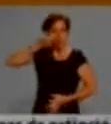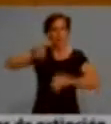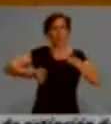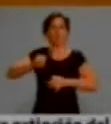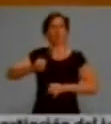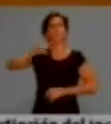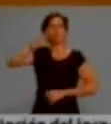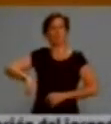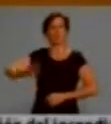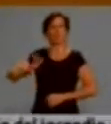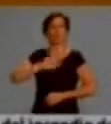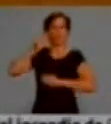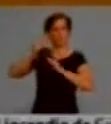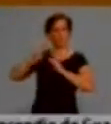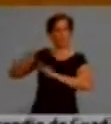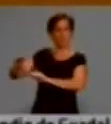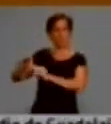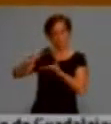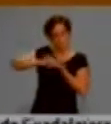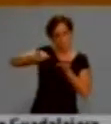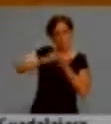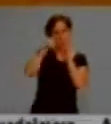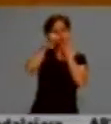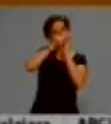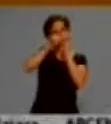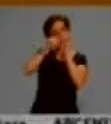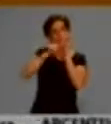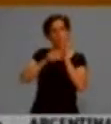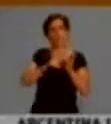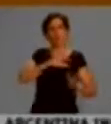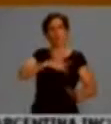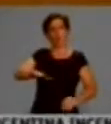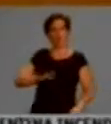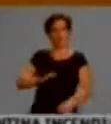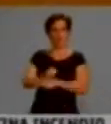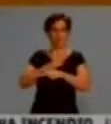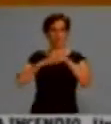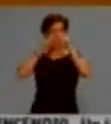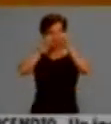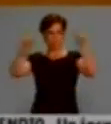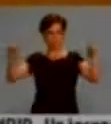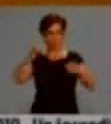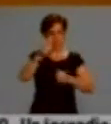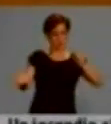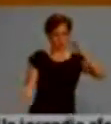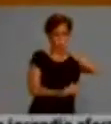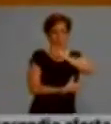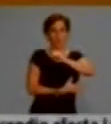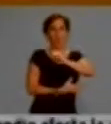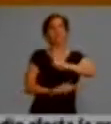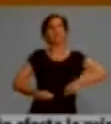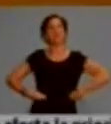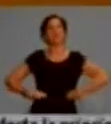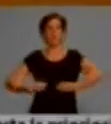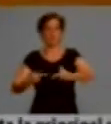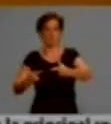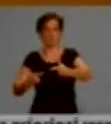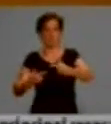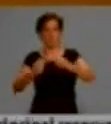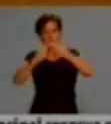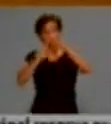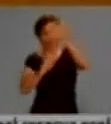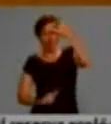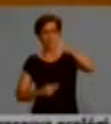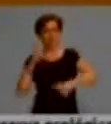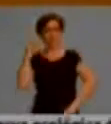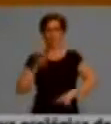apuntadas entradas, donaciones de empresas y salidas, gastos, todos en negro